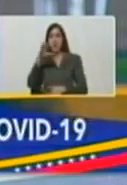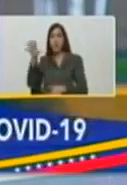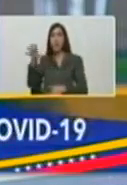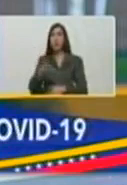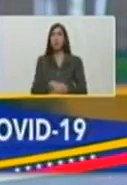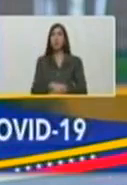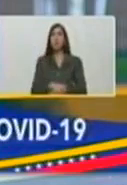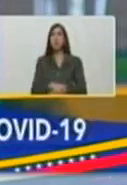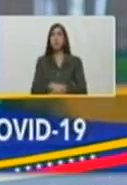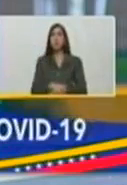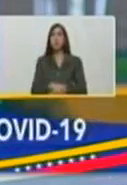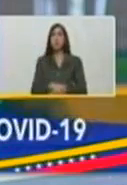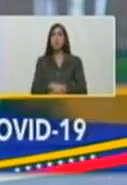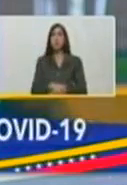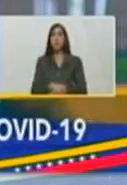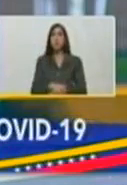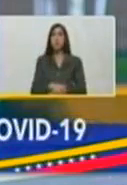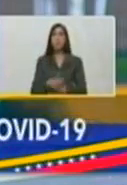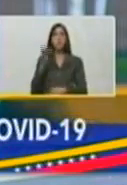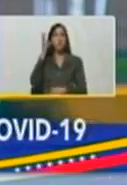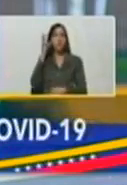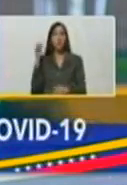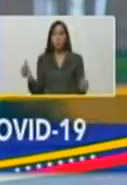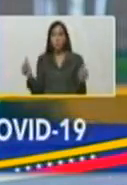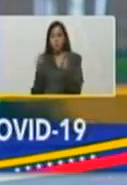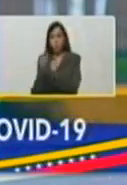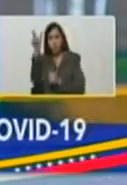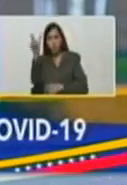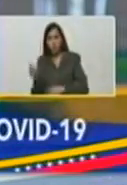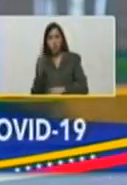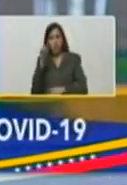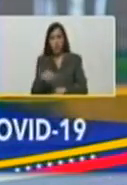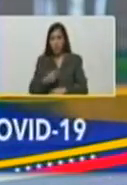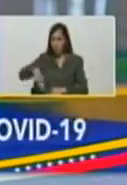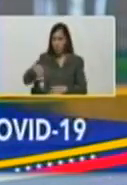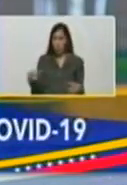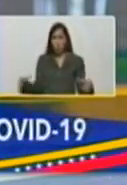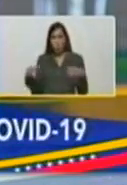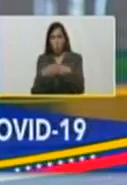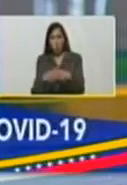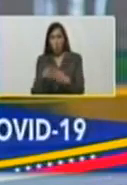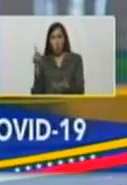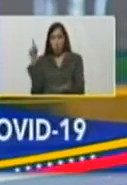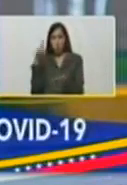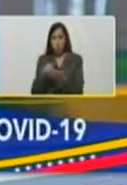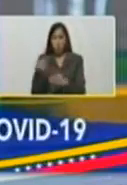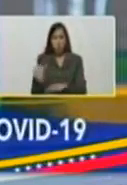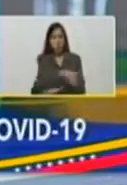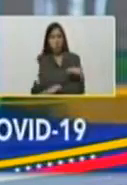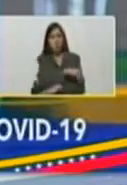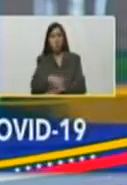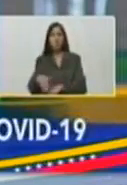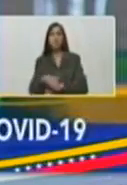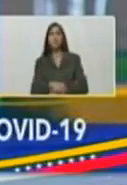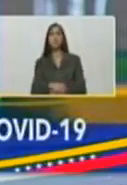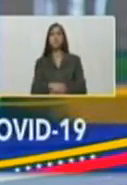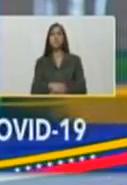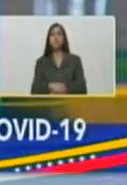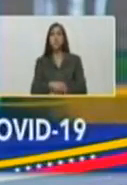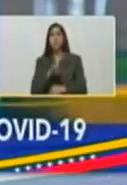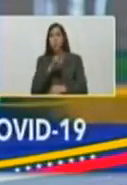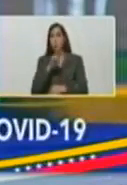Lucy Segovia, vocera del Poder Popular, y ellos están en la esquina del Platanal, Avenida